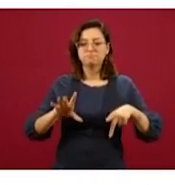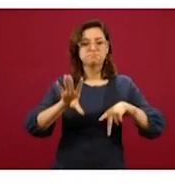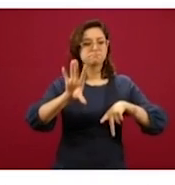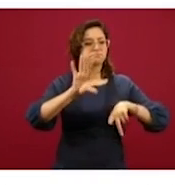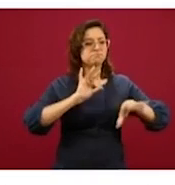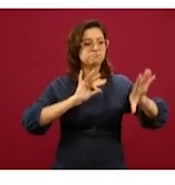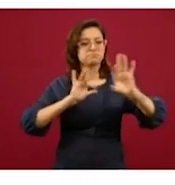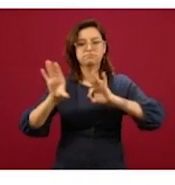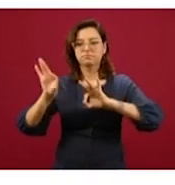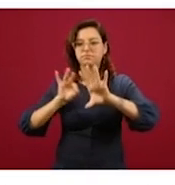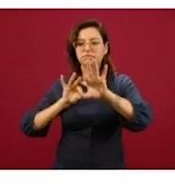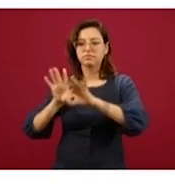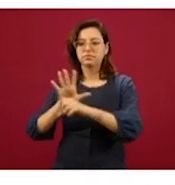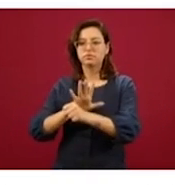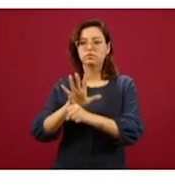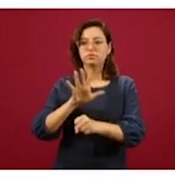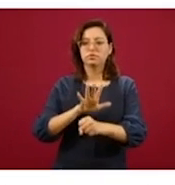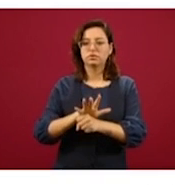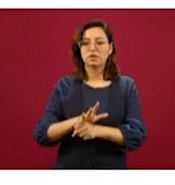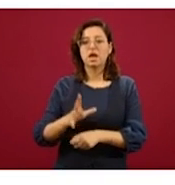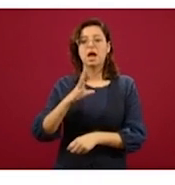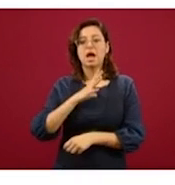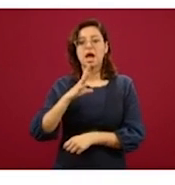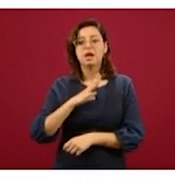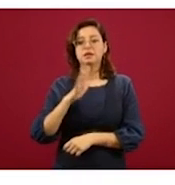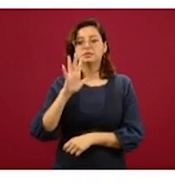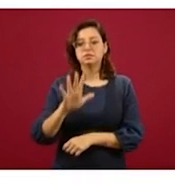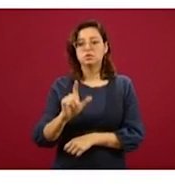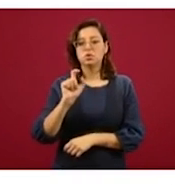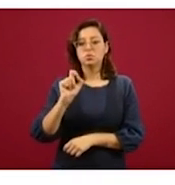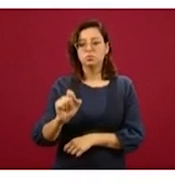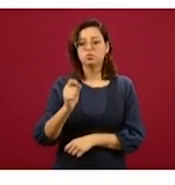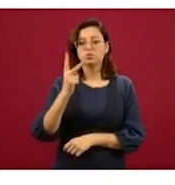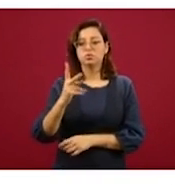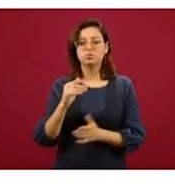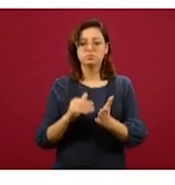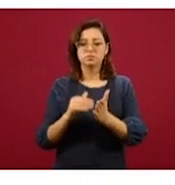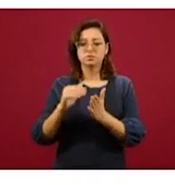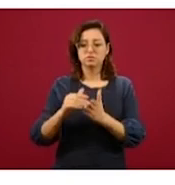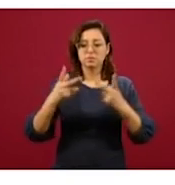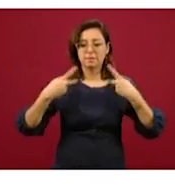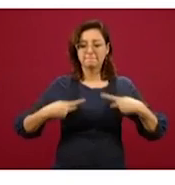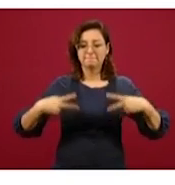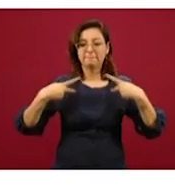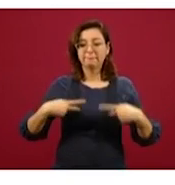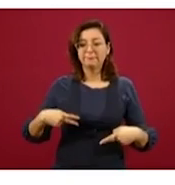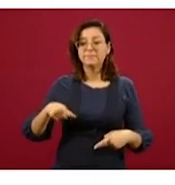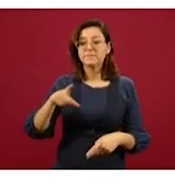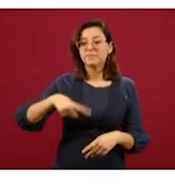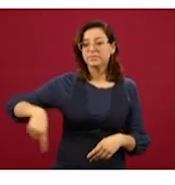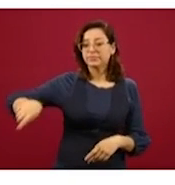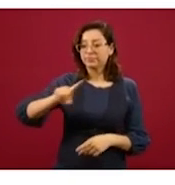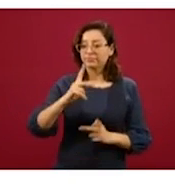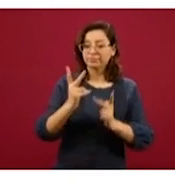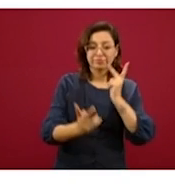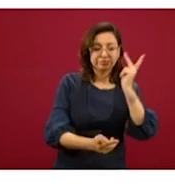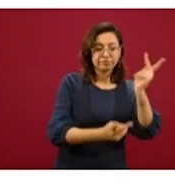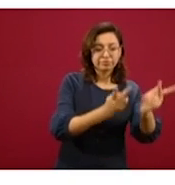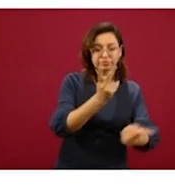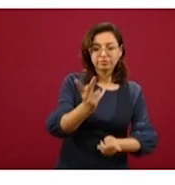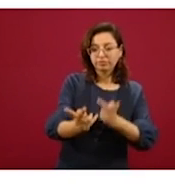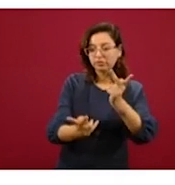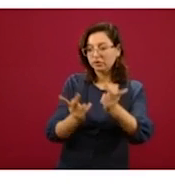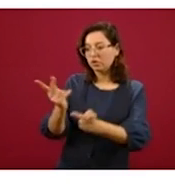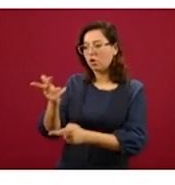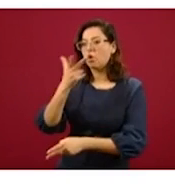se dan cuenta, tenemos más de 5.2 millones de personas que dijeron en el Censo del Bienestar, a la hora que los y